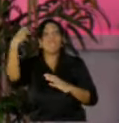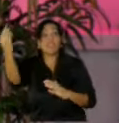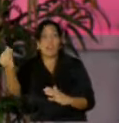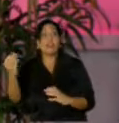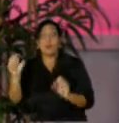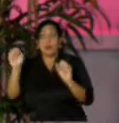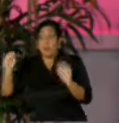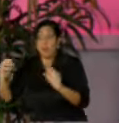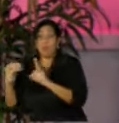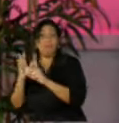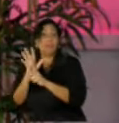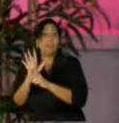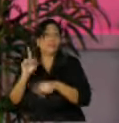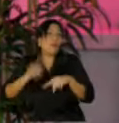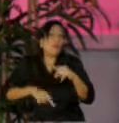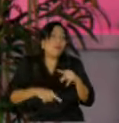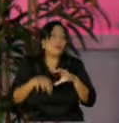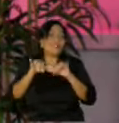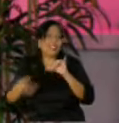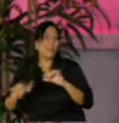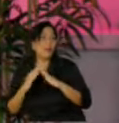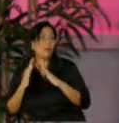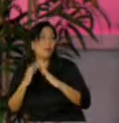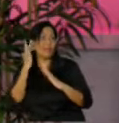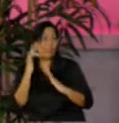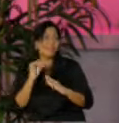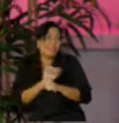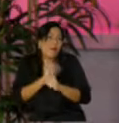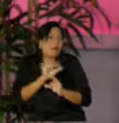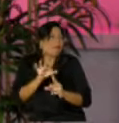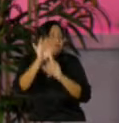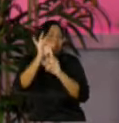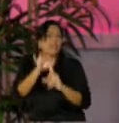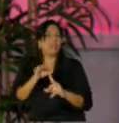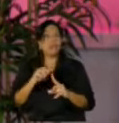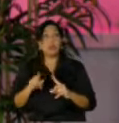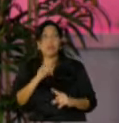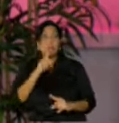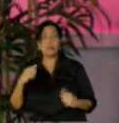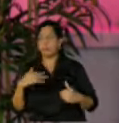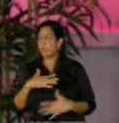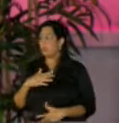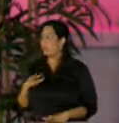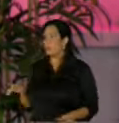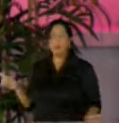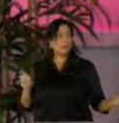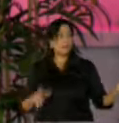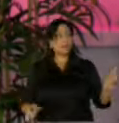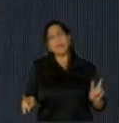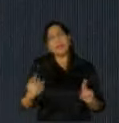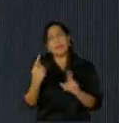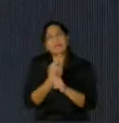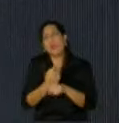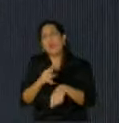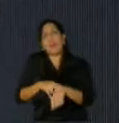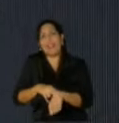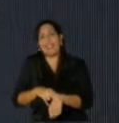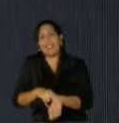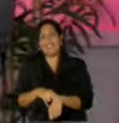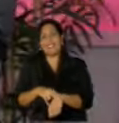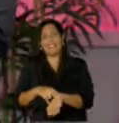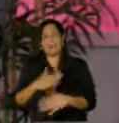no hay manera de que nos quedemos en la casa por nuestra labor, nuestra función, pues uno está expuesto y uno pues siente miedo, uno siente temor, y esto es lógico, ¿verdad?, es humano.